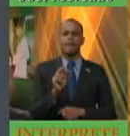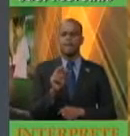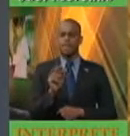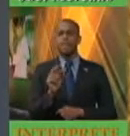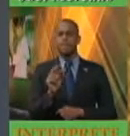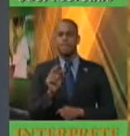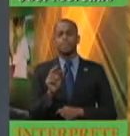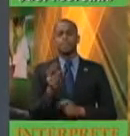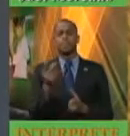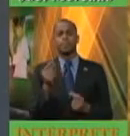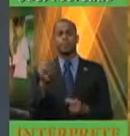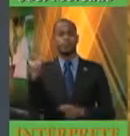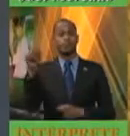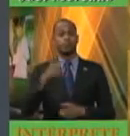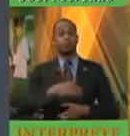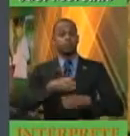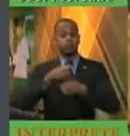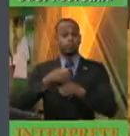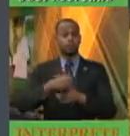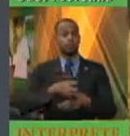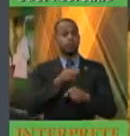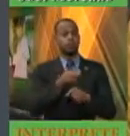nos acercamos con los candidatos,